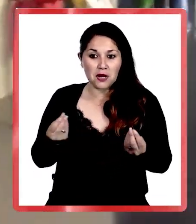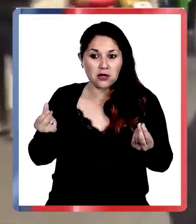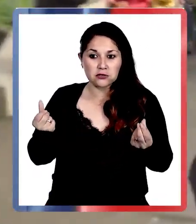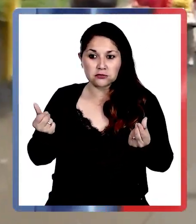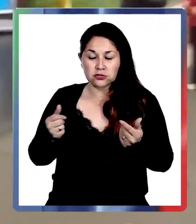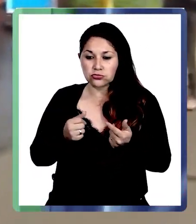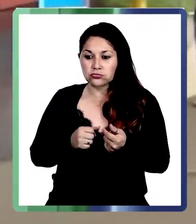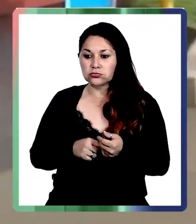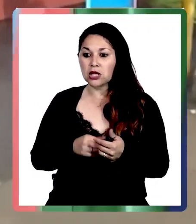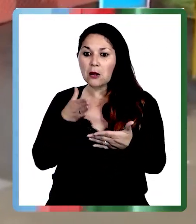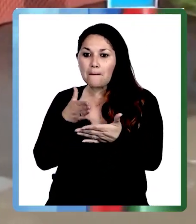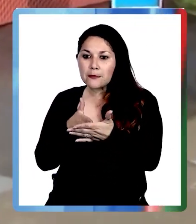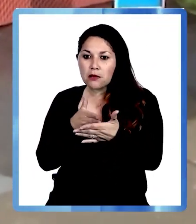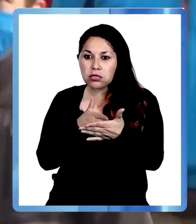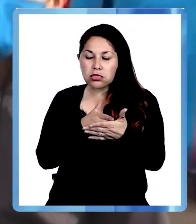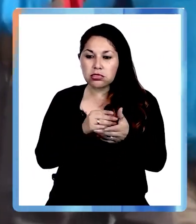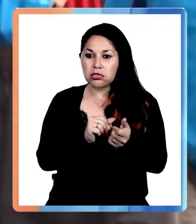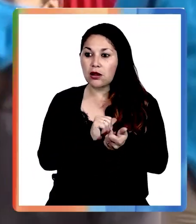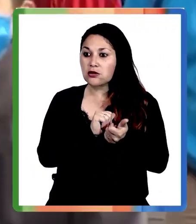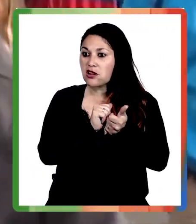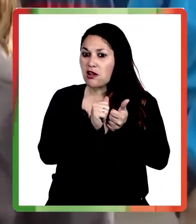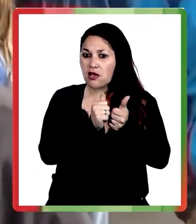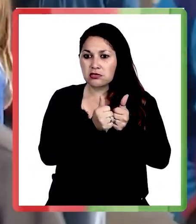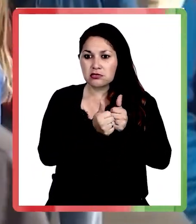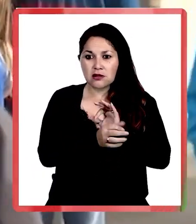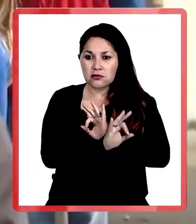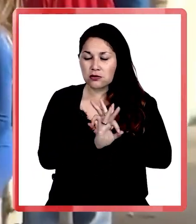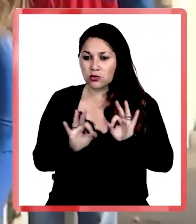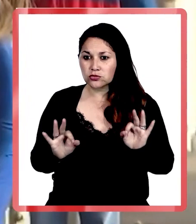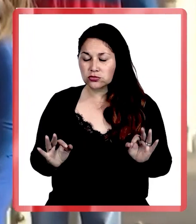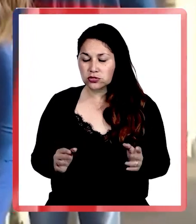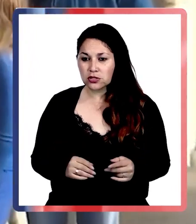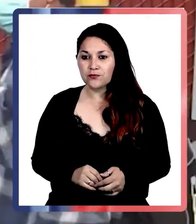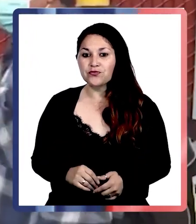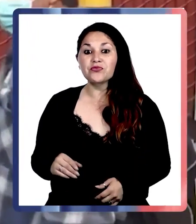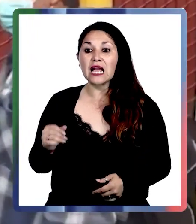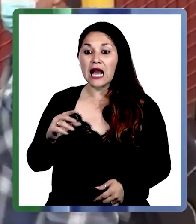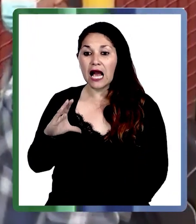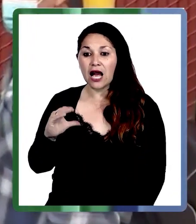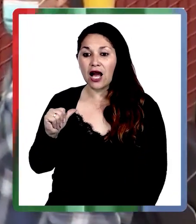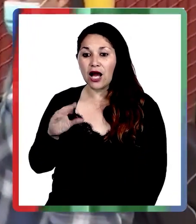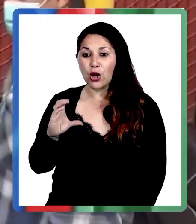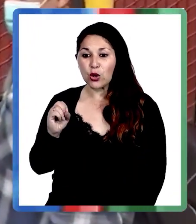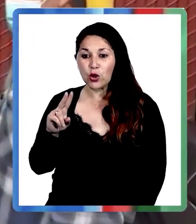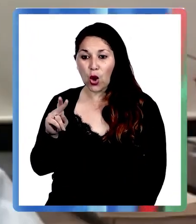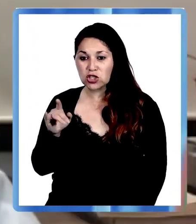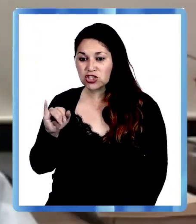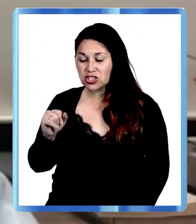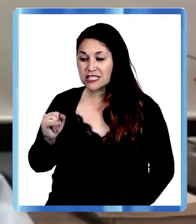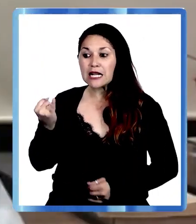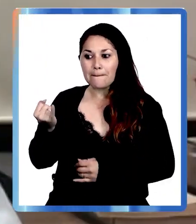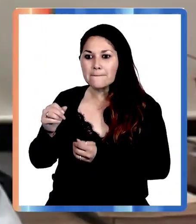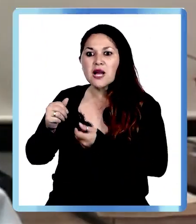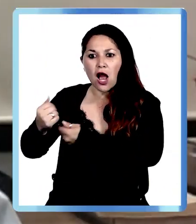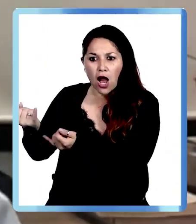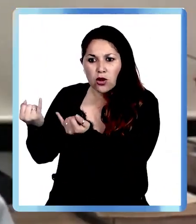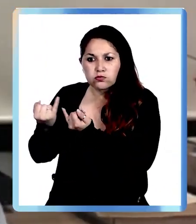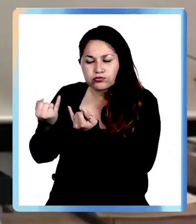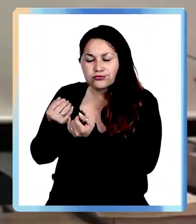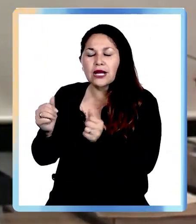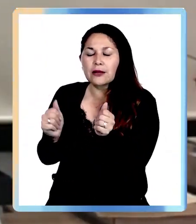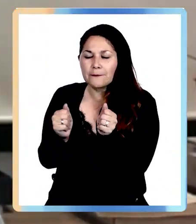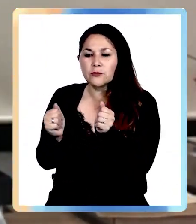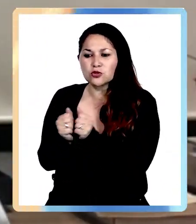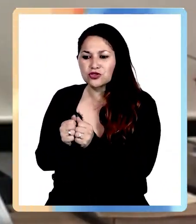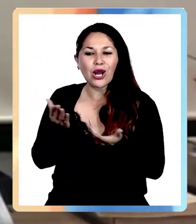ley para reformar FONASA y SAPRE, y tengo el documento, Enrique Acorsi me ayudó en eso, pero enormemente, y que